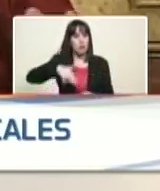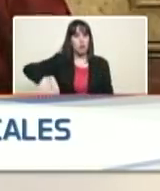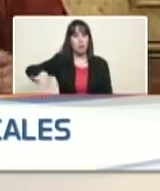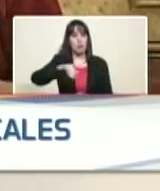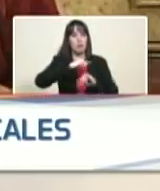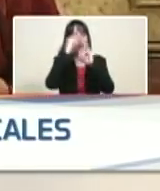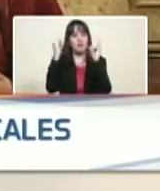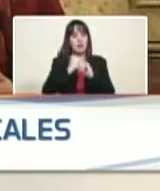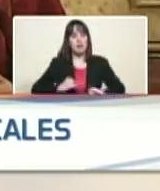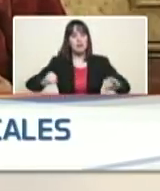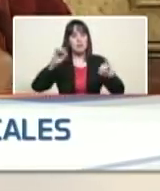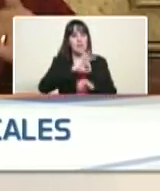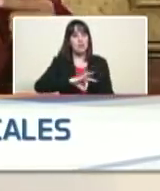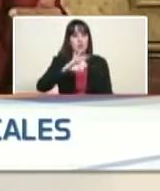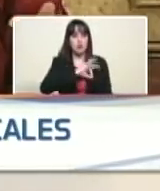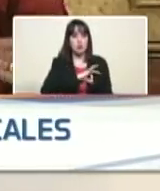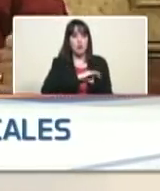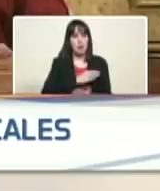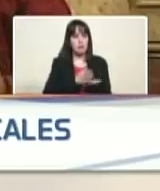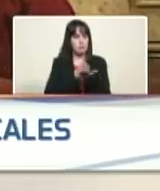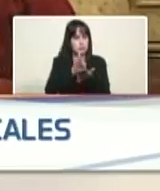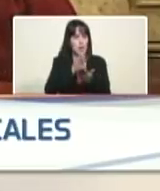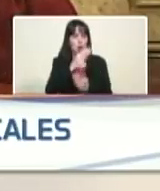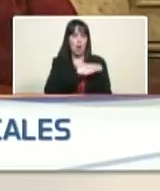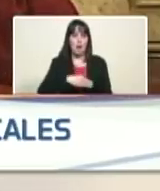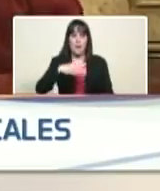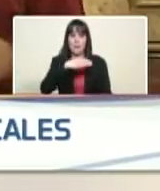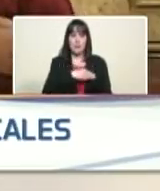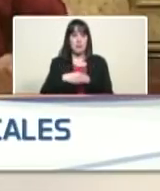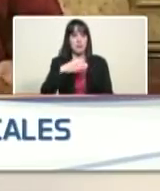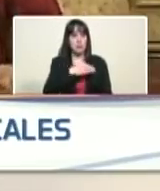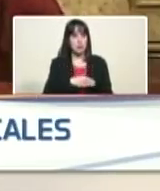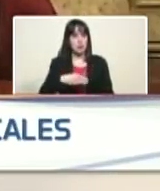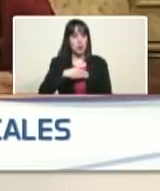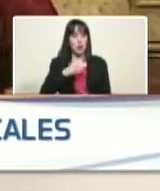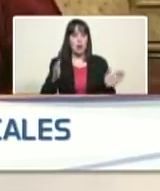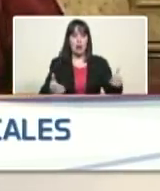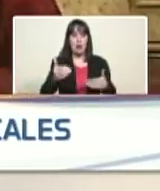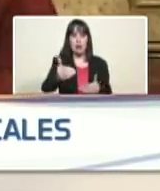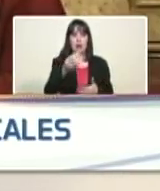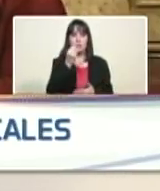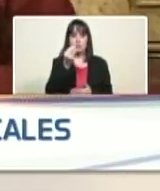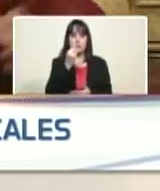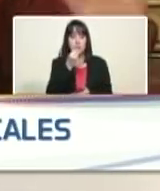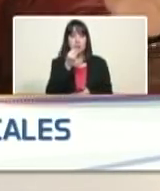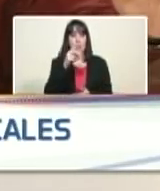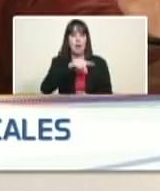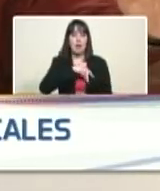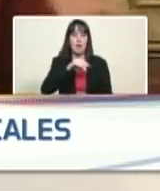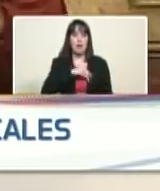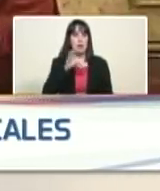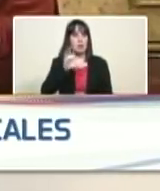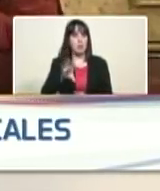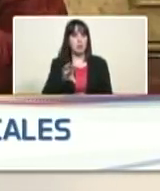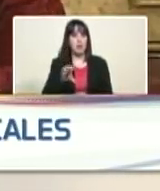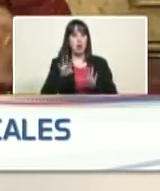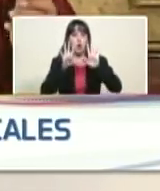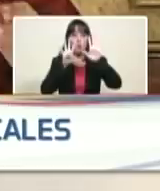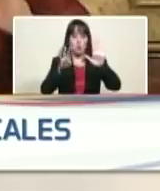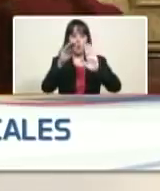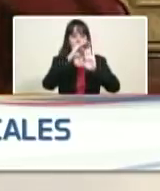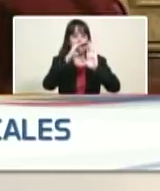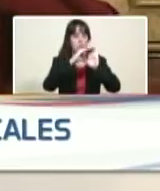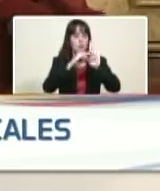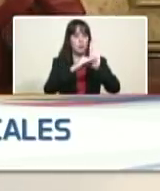la felicidad social. ¿A través de qué? De las misiones, grandes misiones, el CLAP, el carnet de la patria. Son 9 líneas del programa de